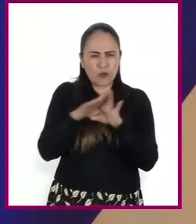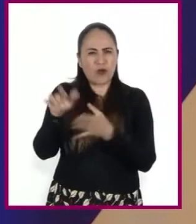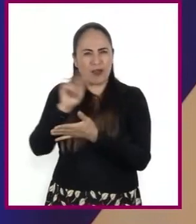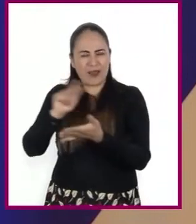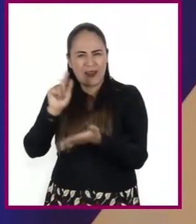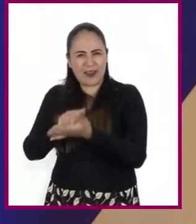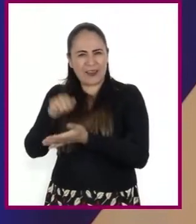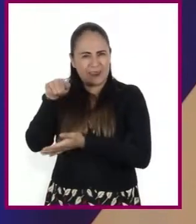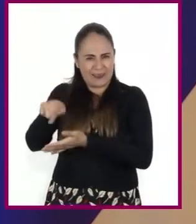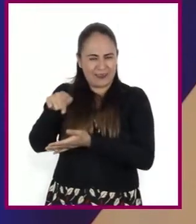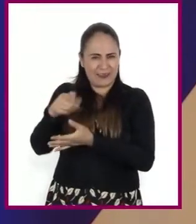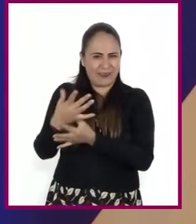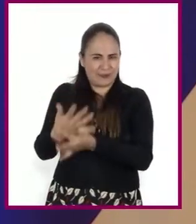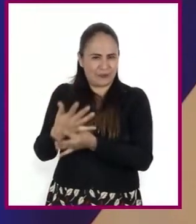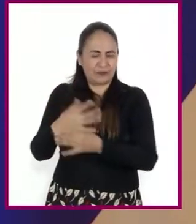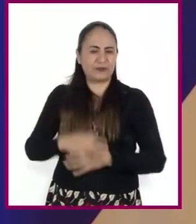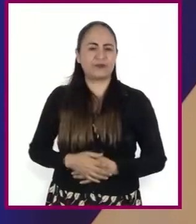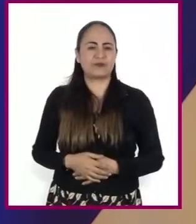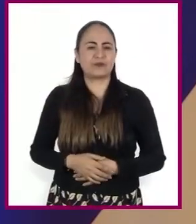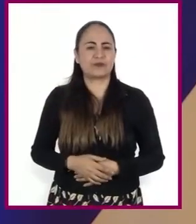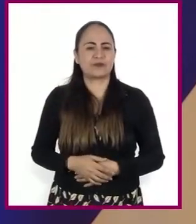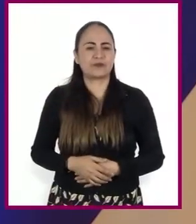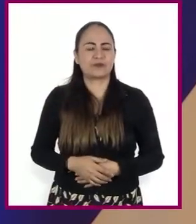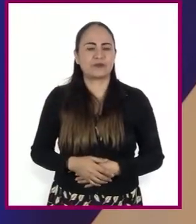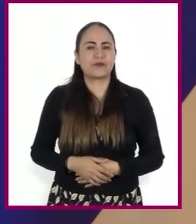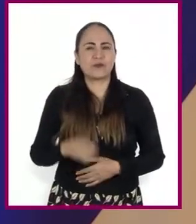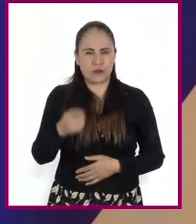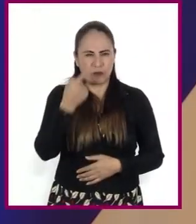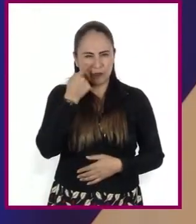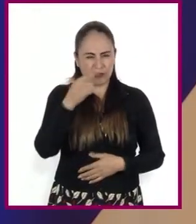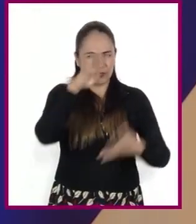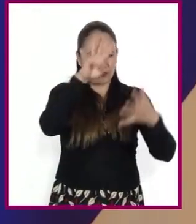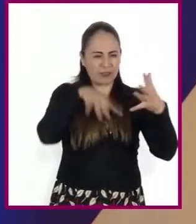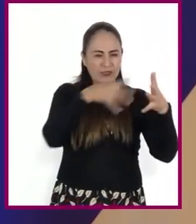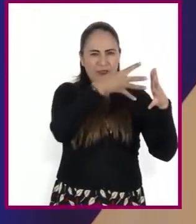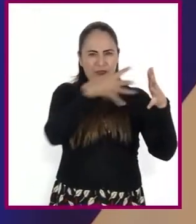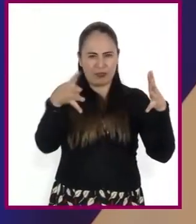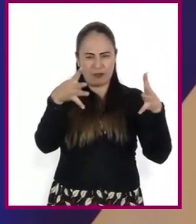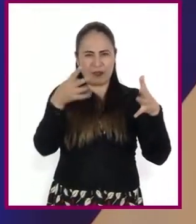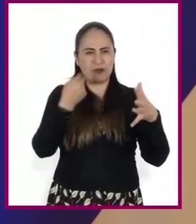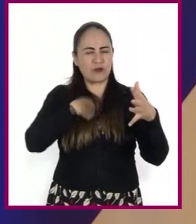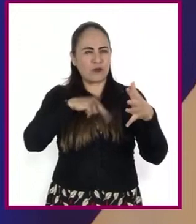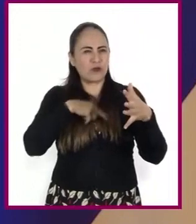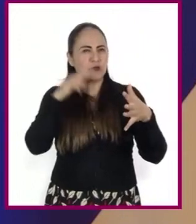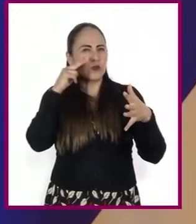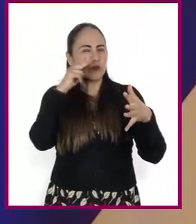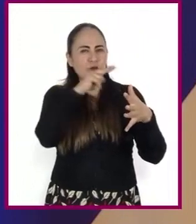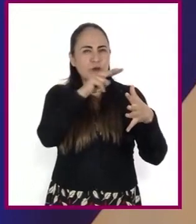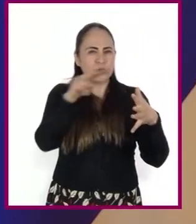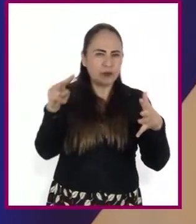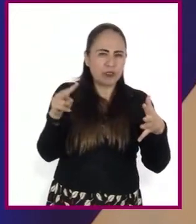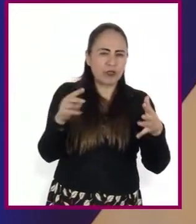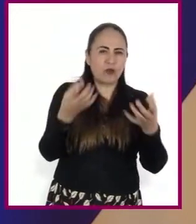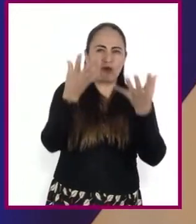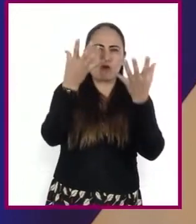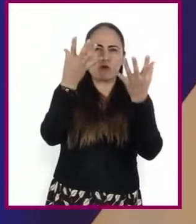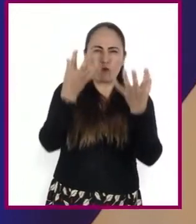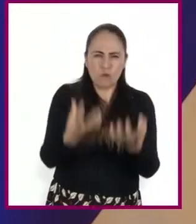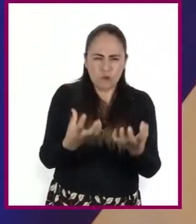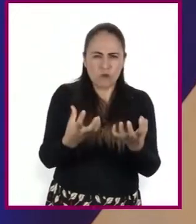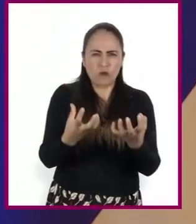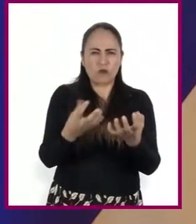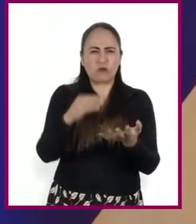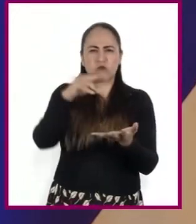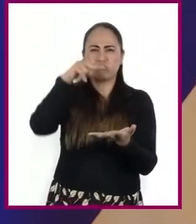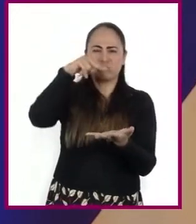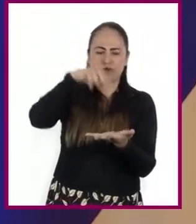gravitación universal. De hecho, puedes ver la siguiente tabla en donde podemos observar la gravedad que existe en algunos